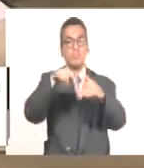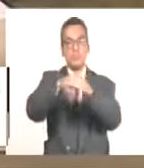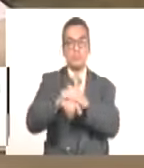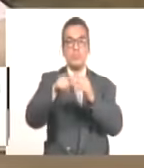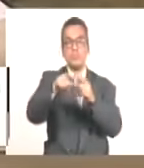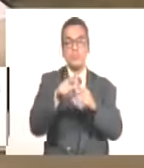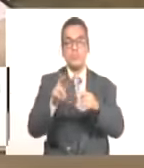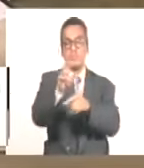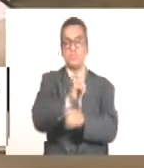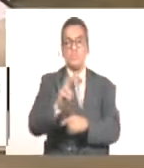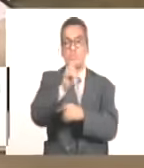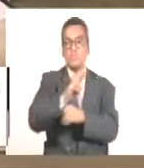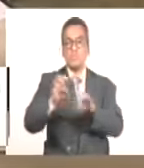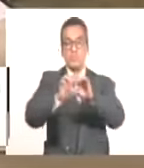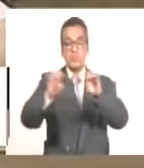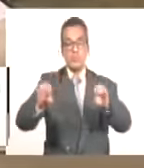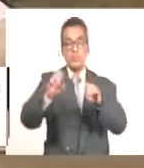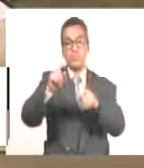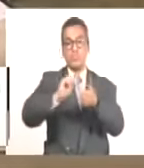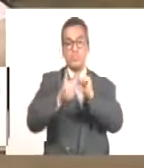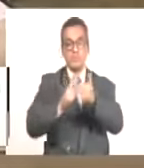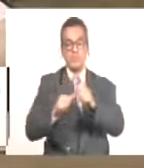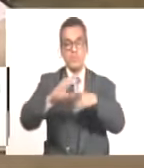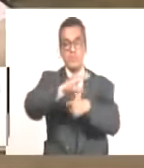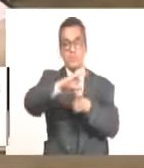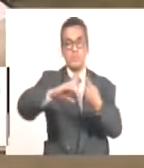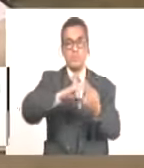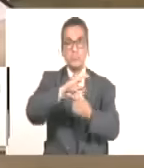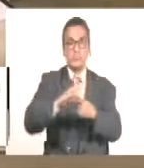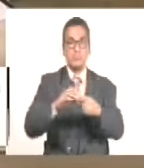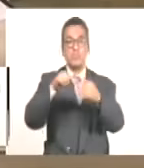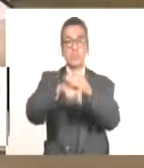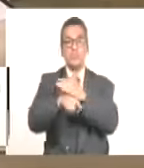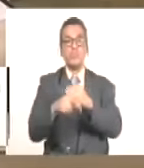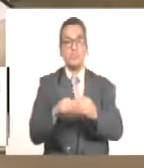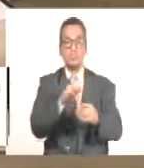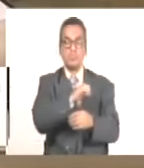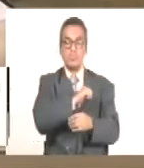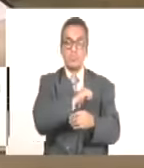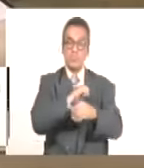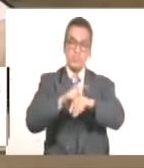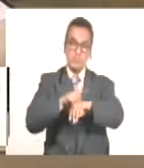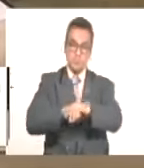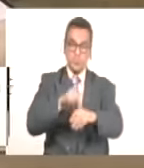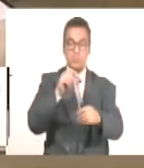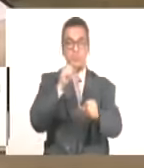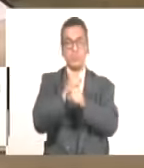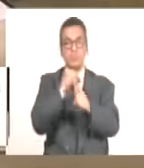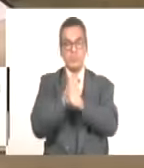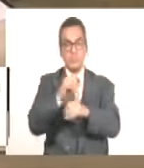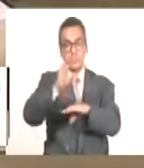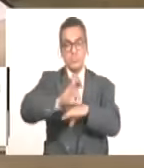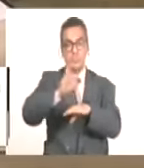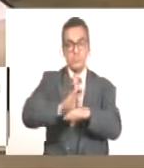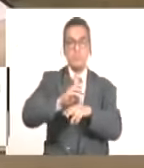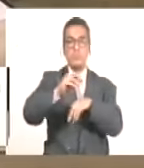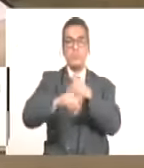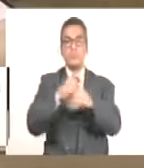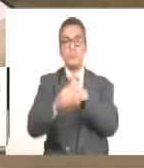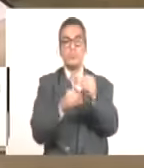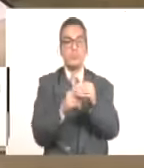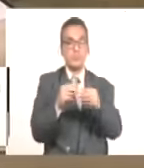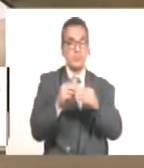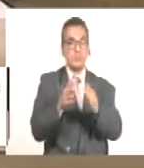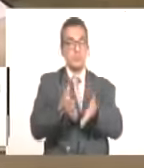interiores para el uso educativo, deportivo, cultural, instalaciones médicas, lugares de trabajo, centros, establecimientos